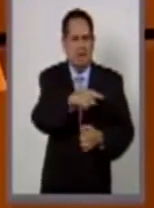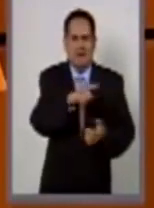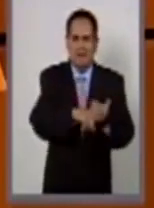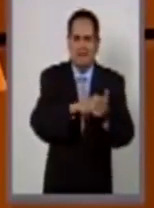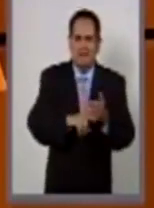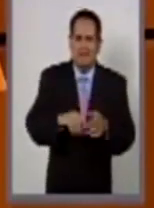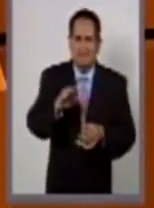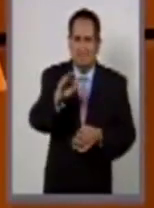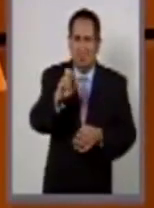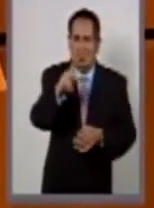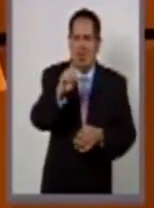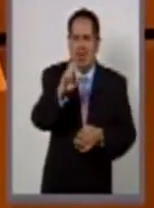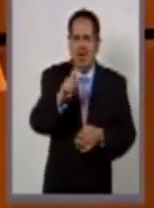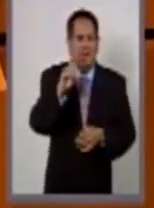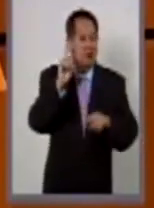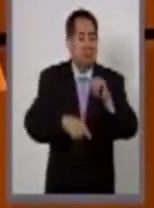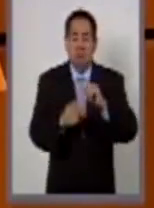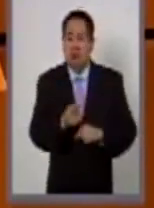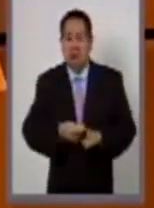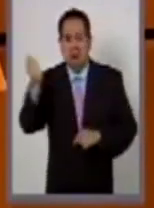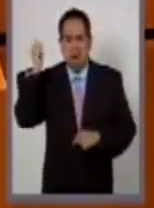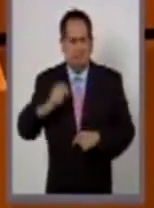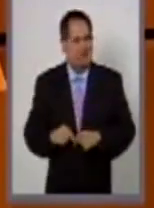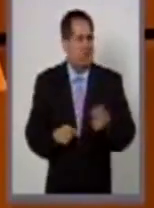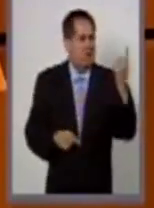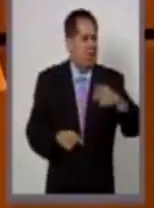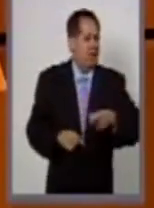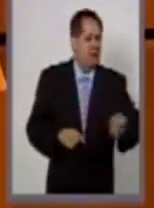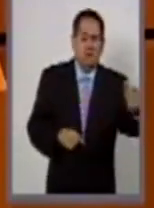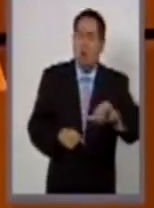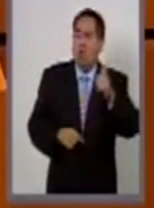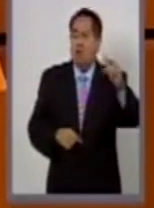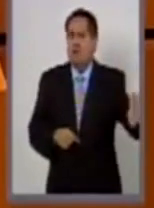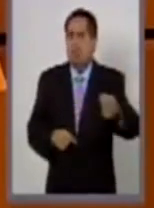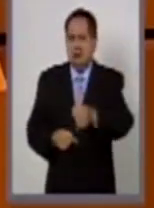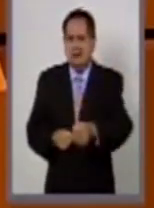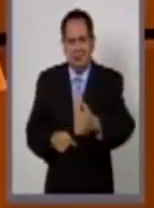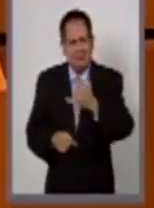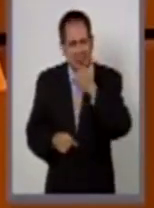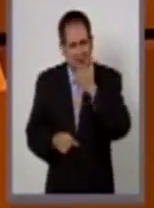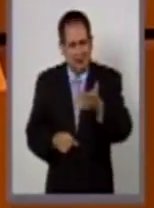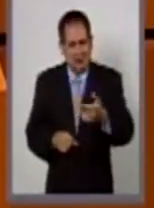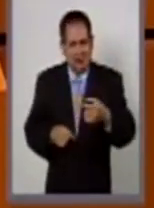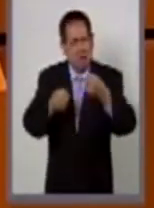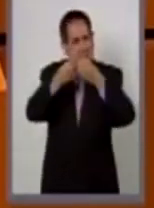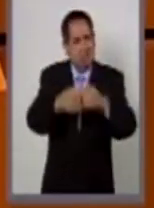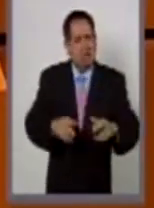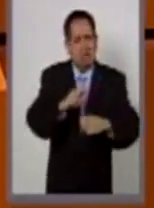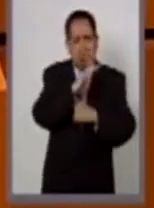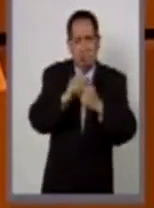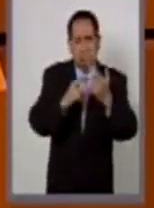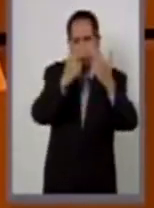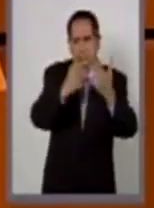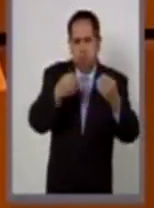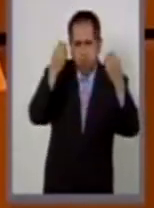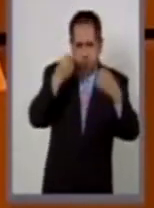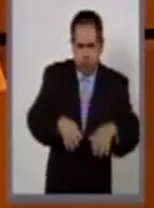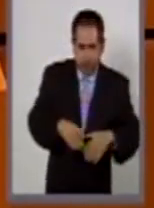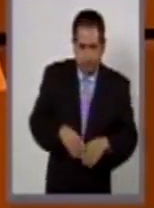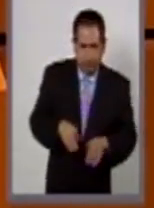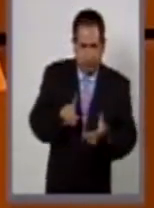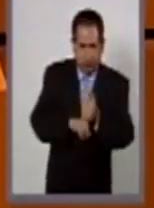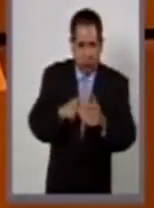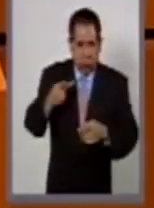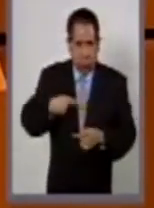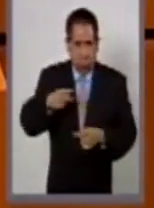del fiscal antidelitos electorales. Córranlo, vamos por otro. Están destruyendo al país, pero el